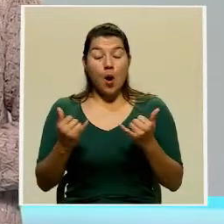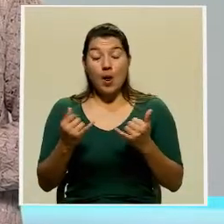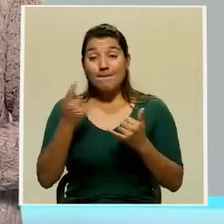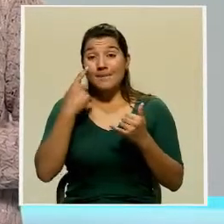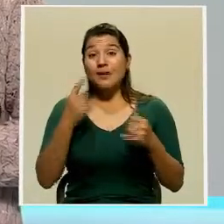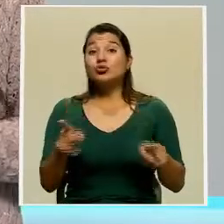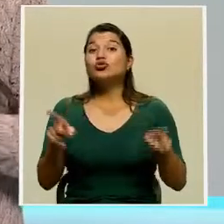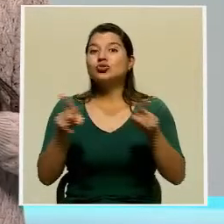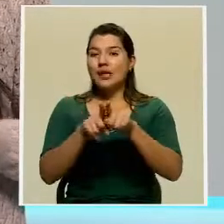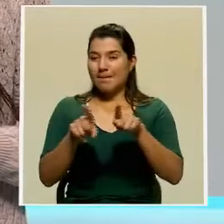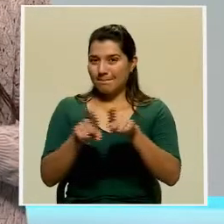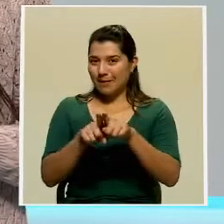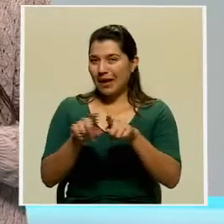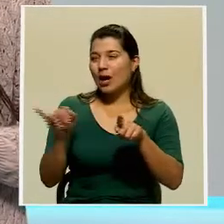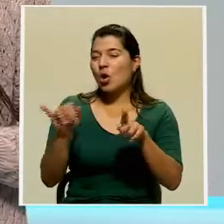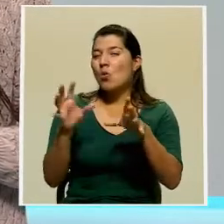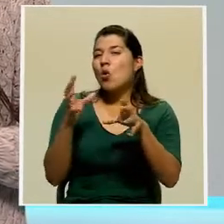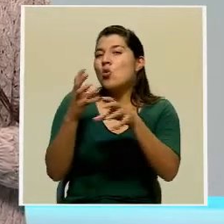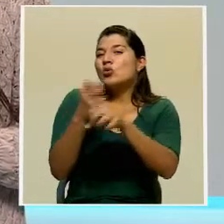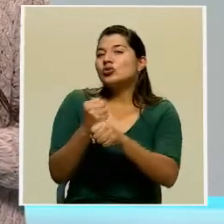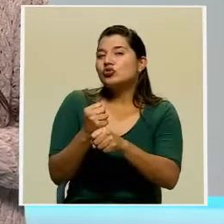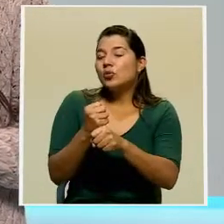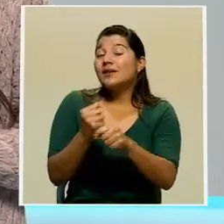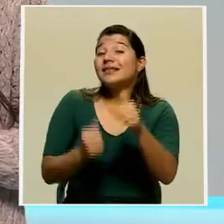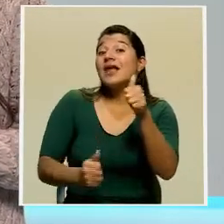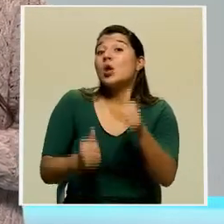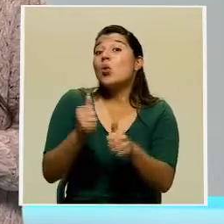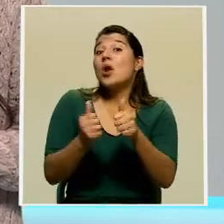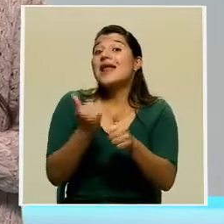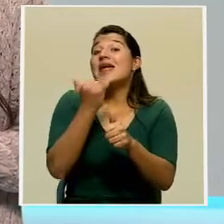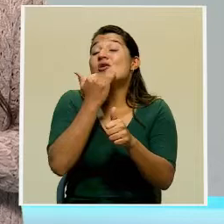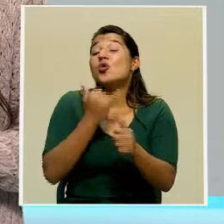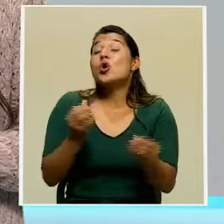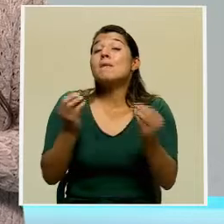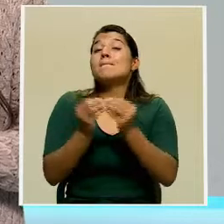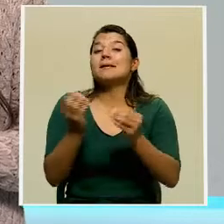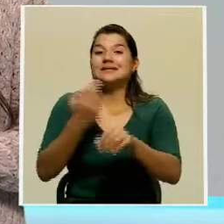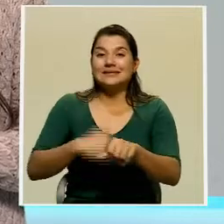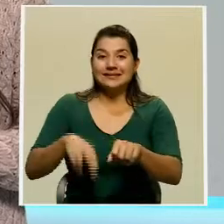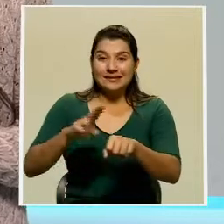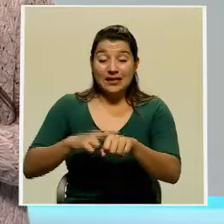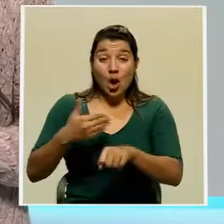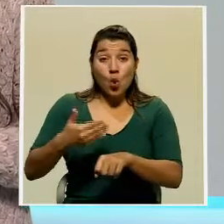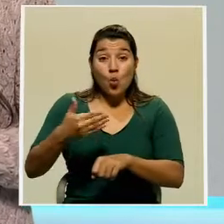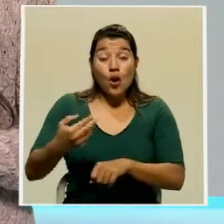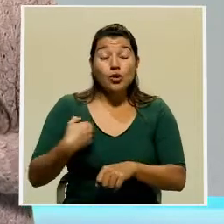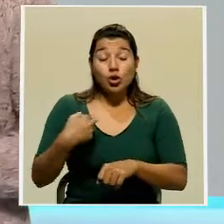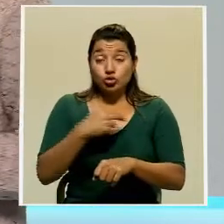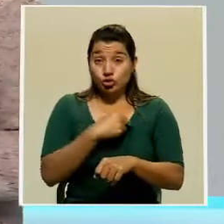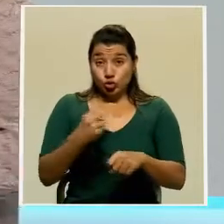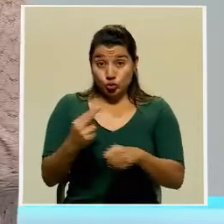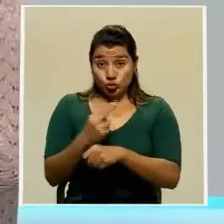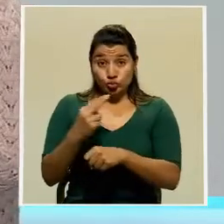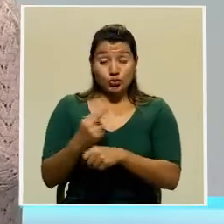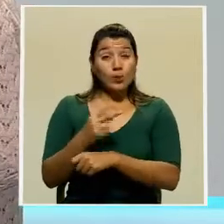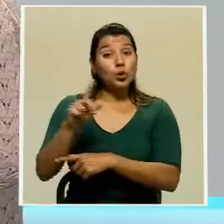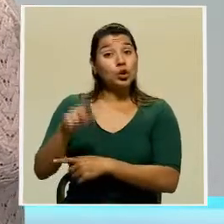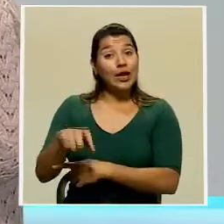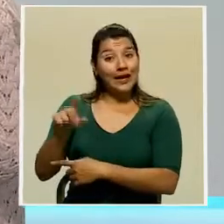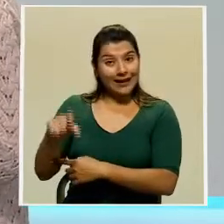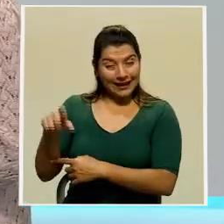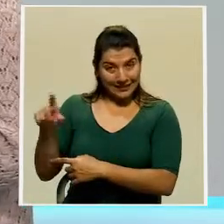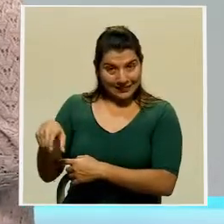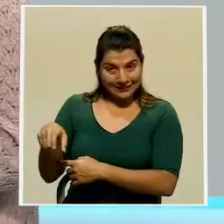también una recapitulación de cuáles son esos errores más comunes a la hora de utilizar las tarjetas de